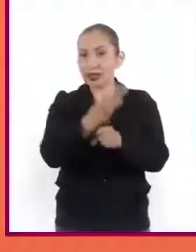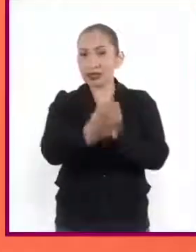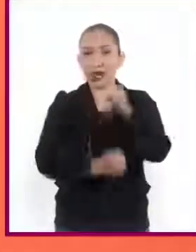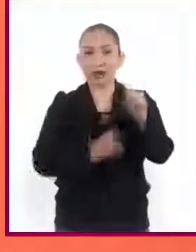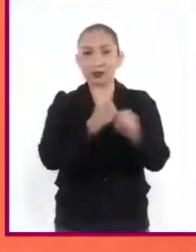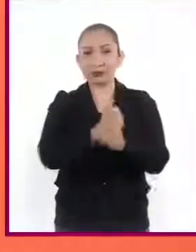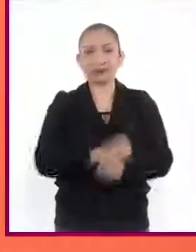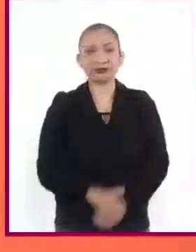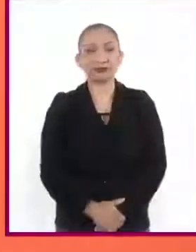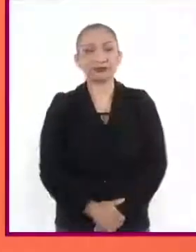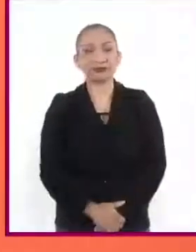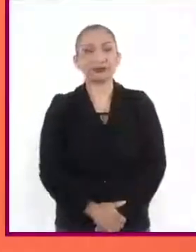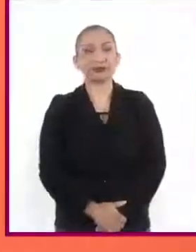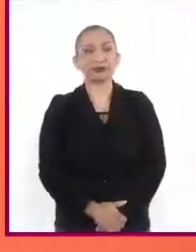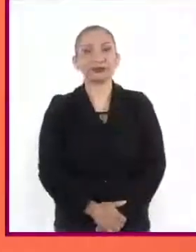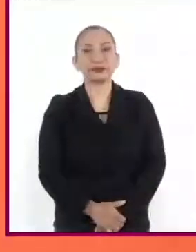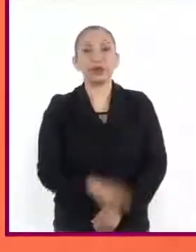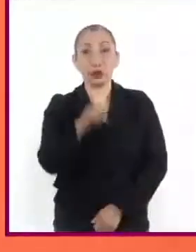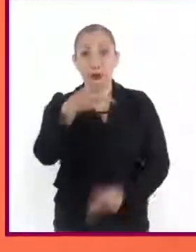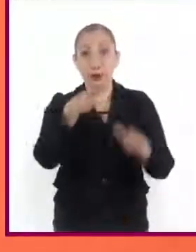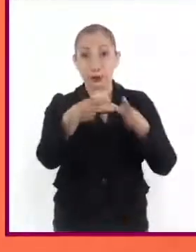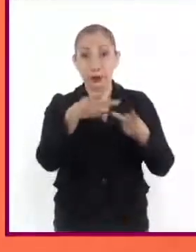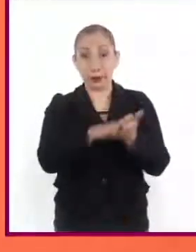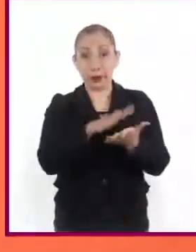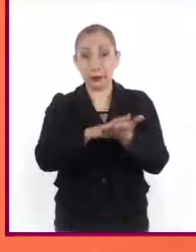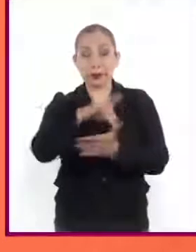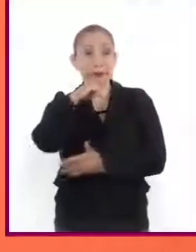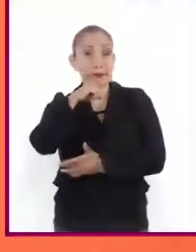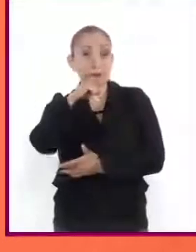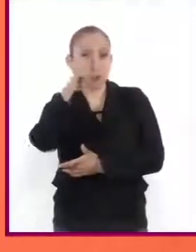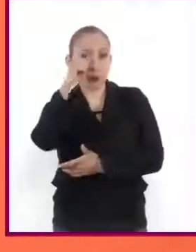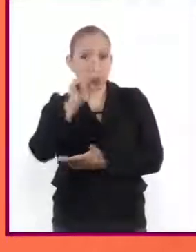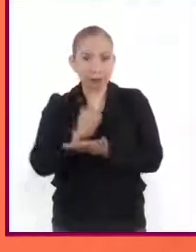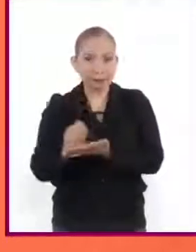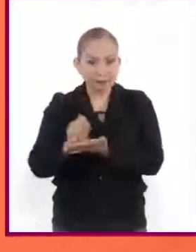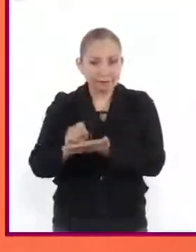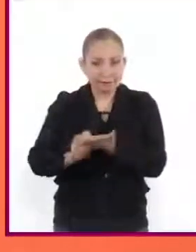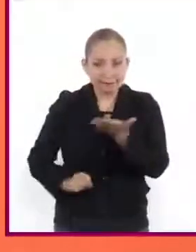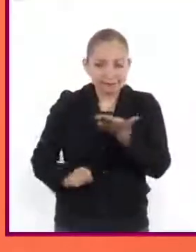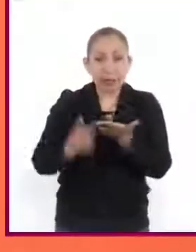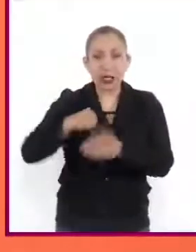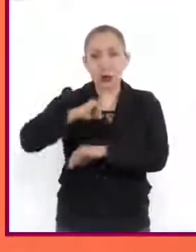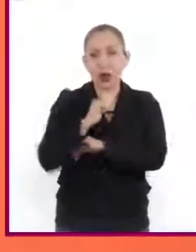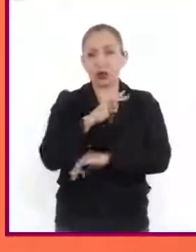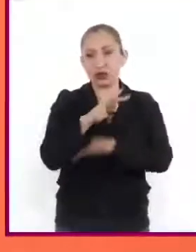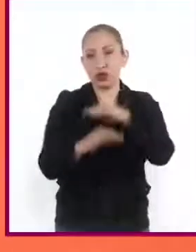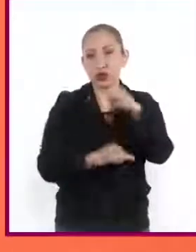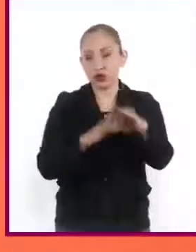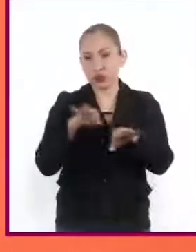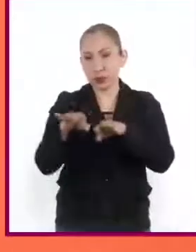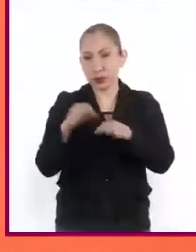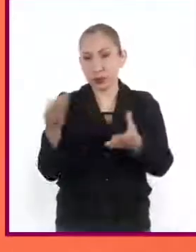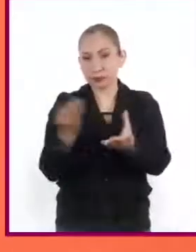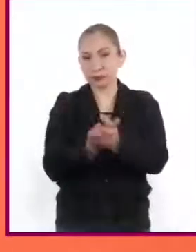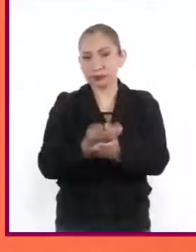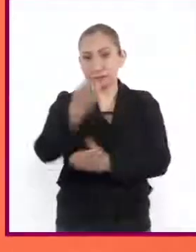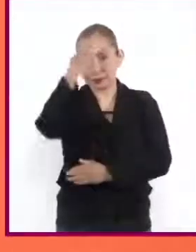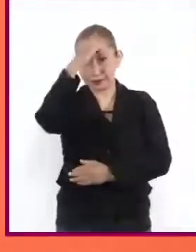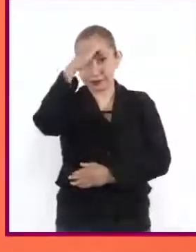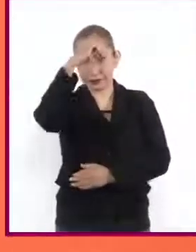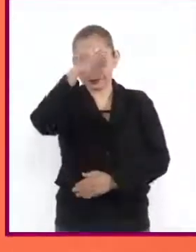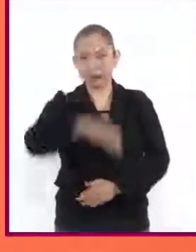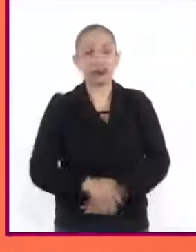grado. Tengan a la mano hoja y lápiz para que tomen notas y guarden todos sus trabajos en la carpeta